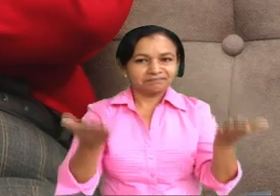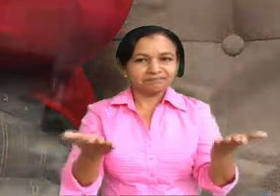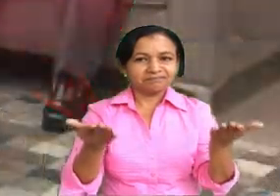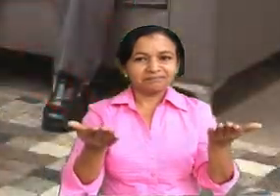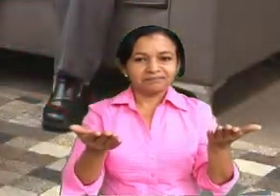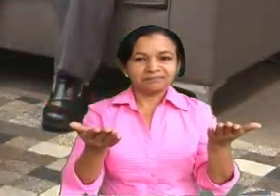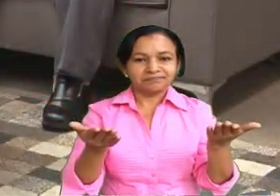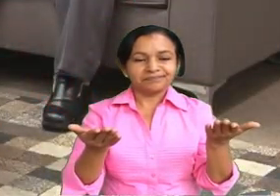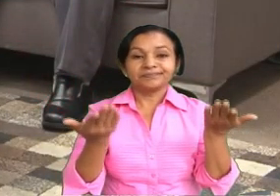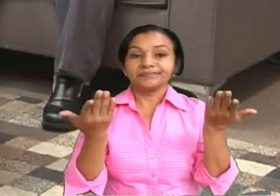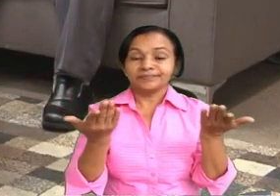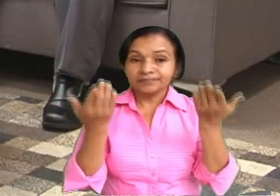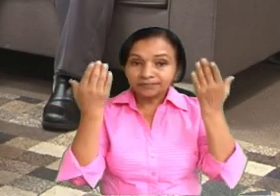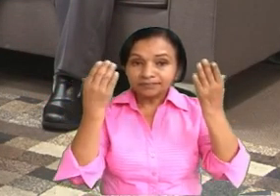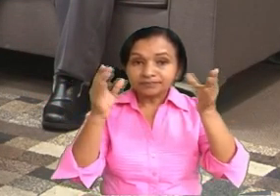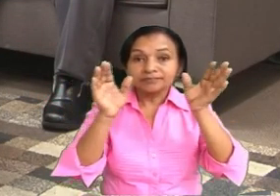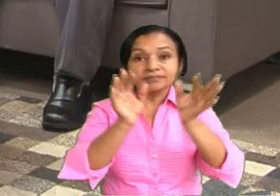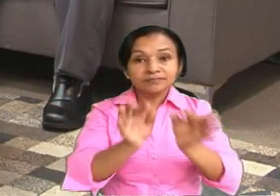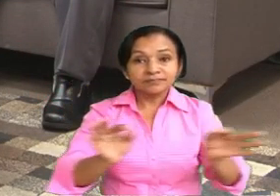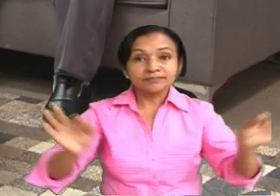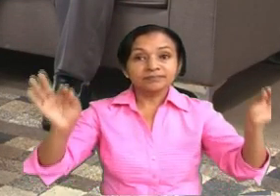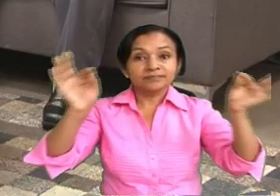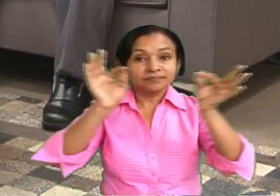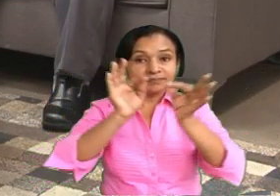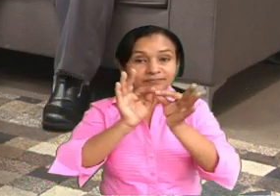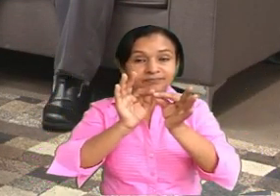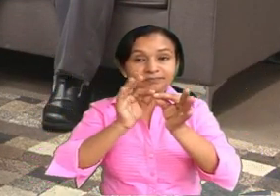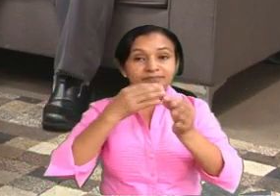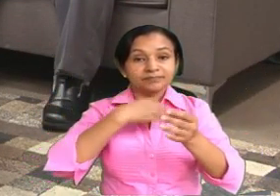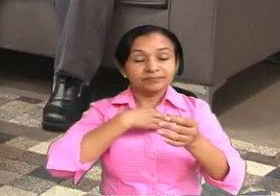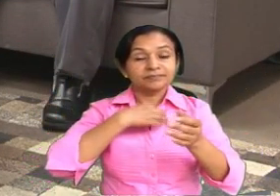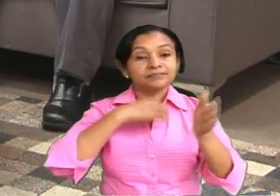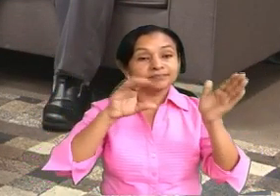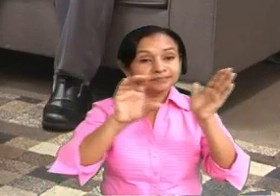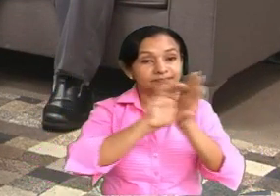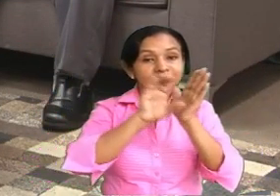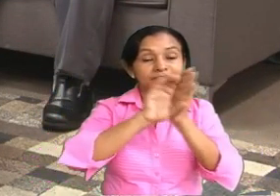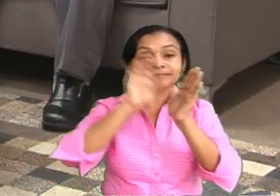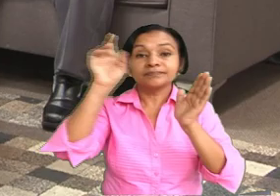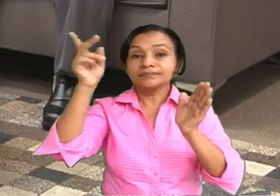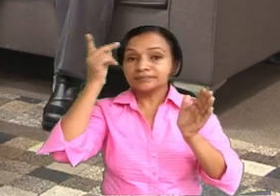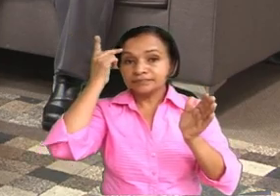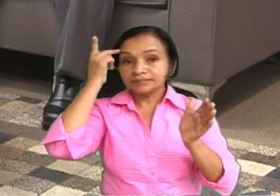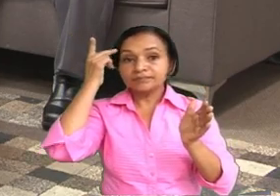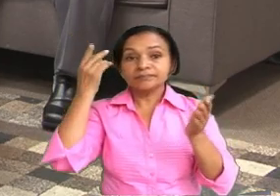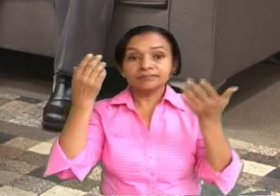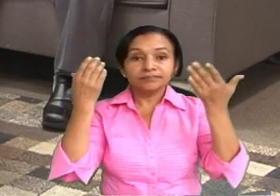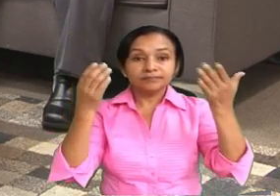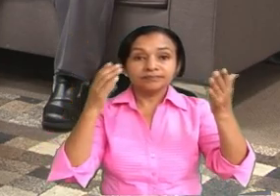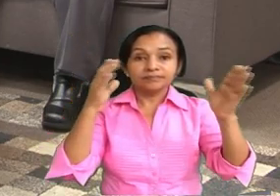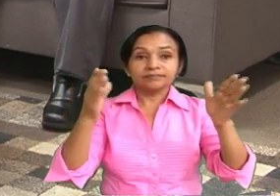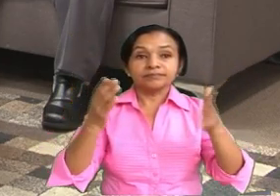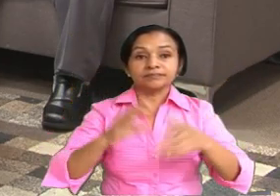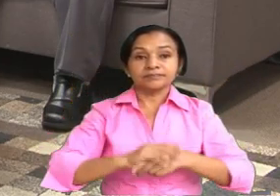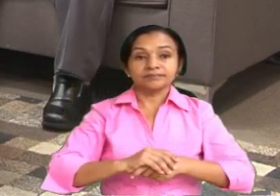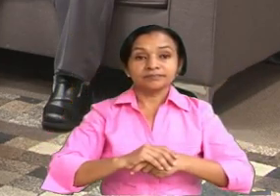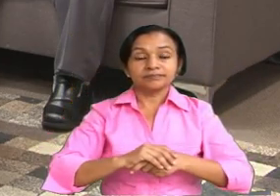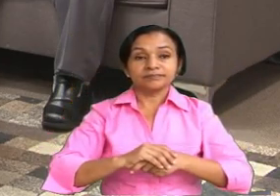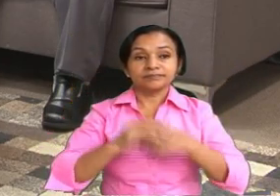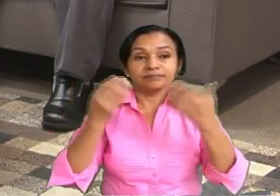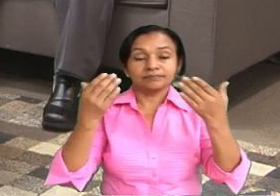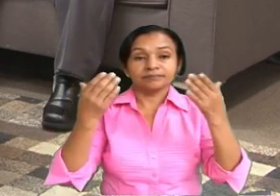que es un principio que está en nuestra Constitución Política, las oportunidades.